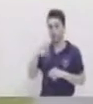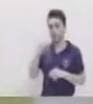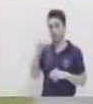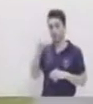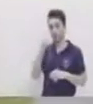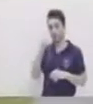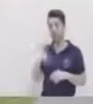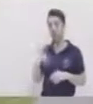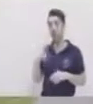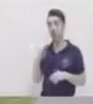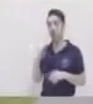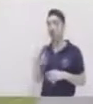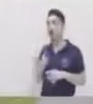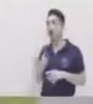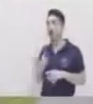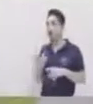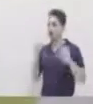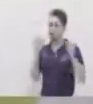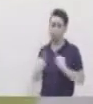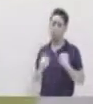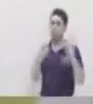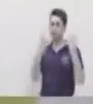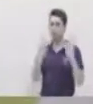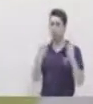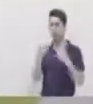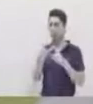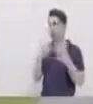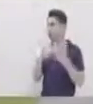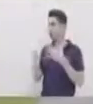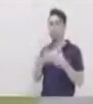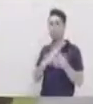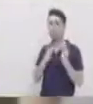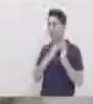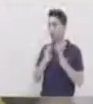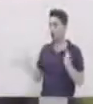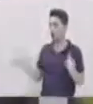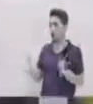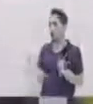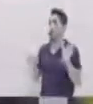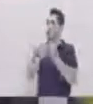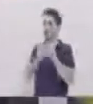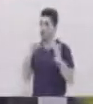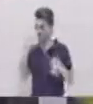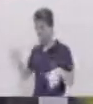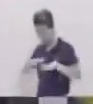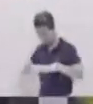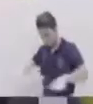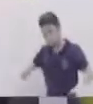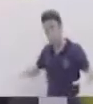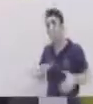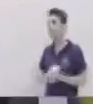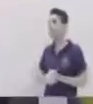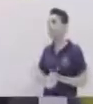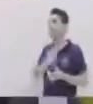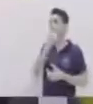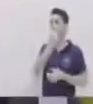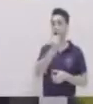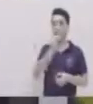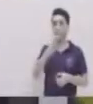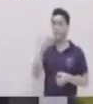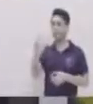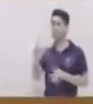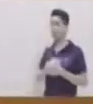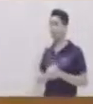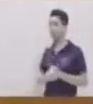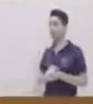hacer pudiéndose repetir las letras y no importando el orden? Entonces, por ejemplo, si tenemos las letras